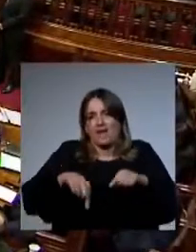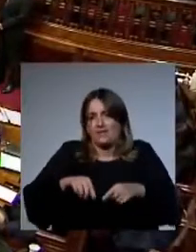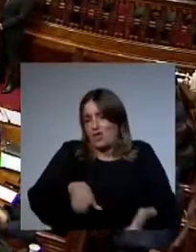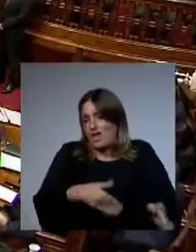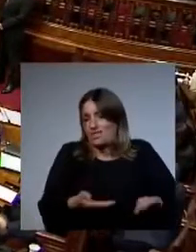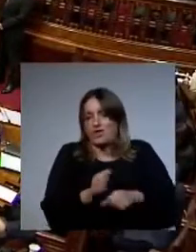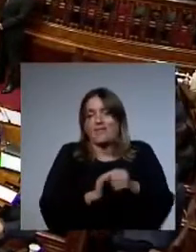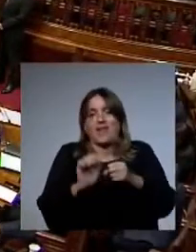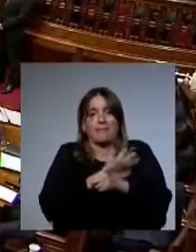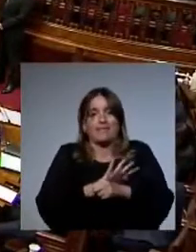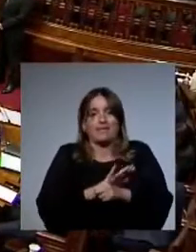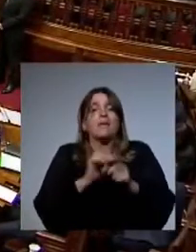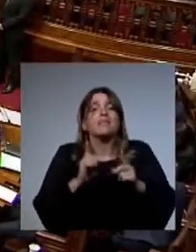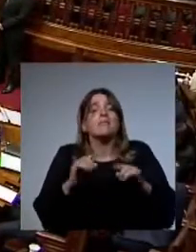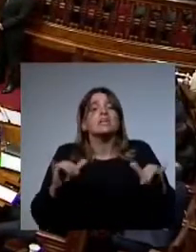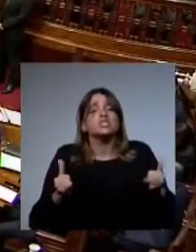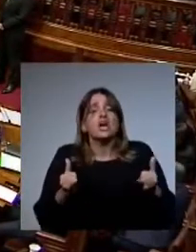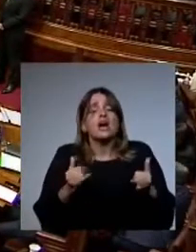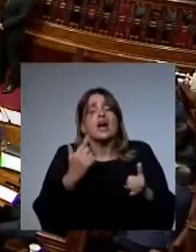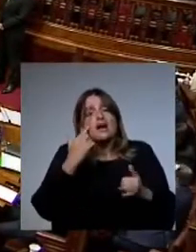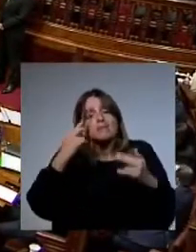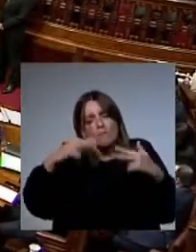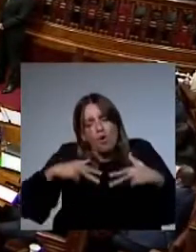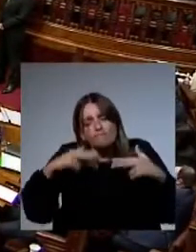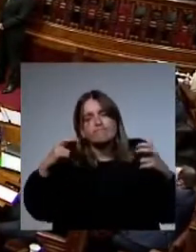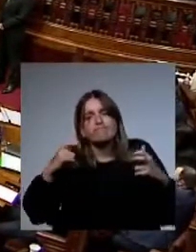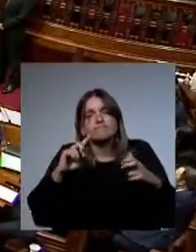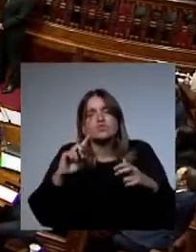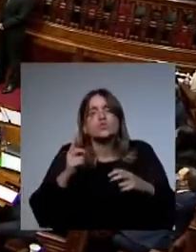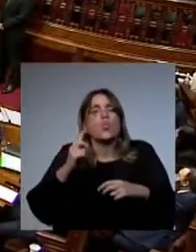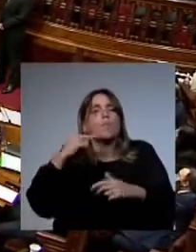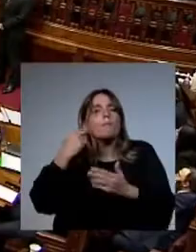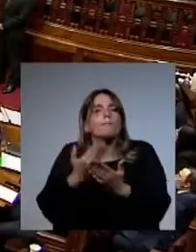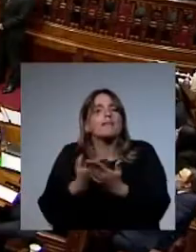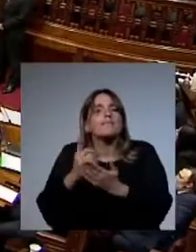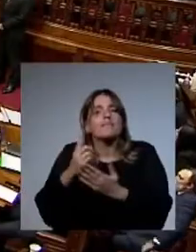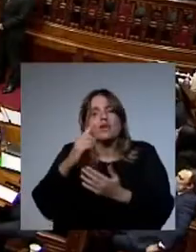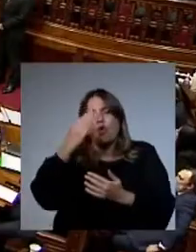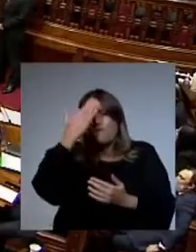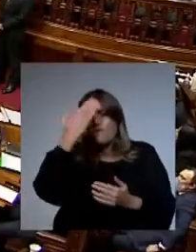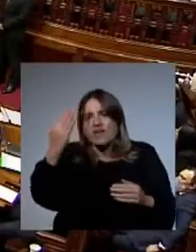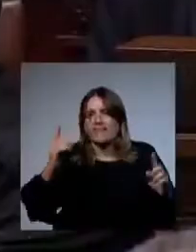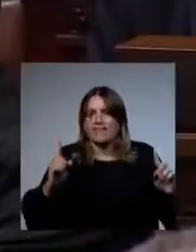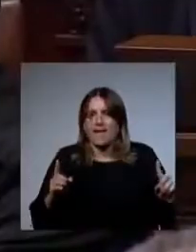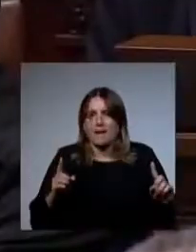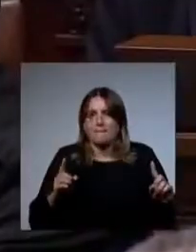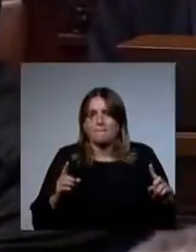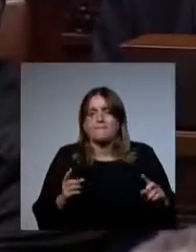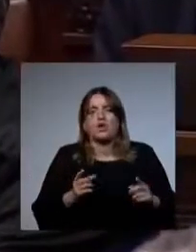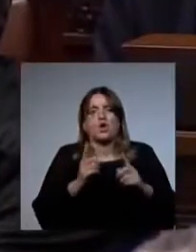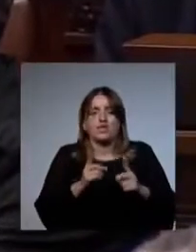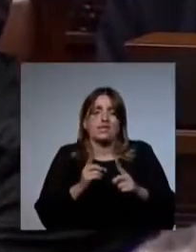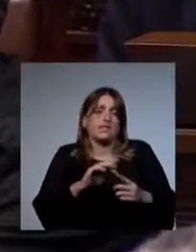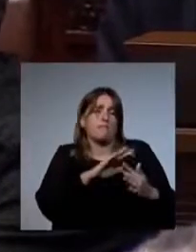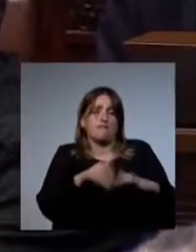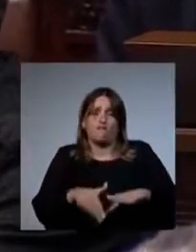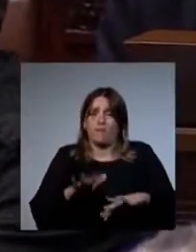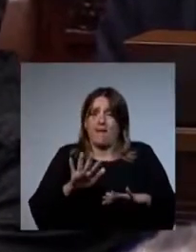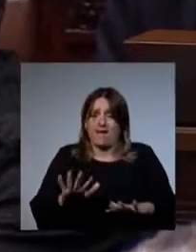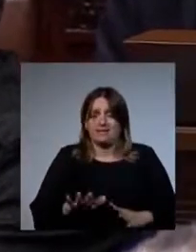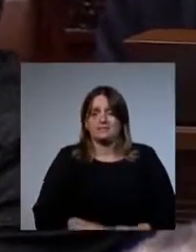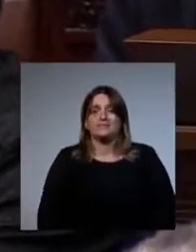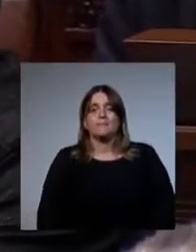También estos días hemos analizado planteos que vienen desde el Frente Amplio y van en ese mismo sentido.